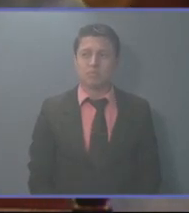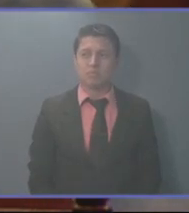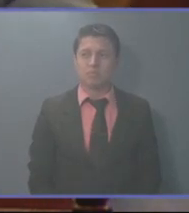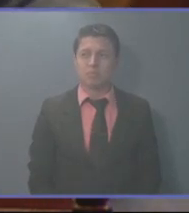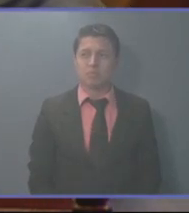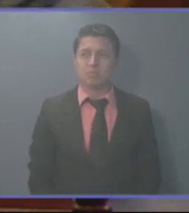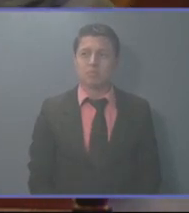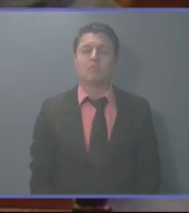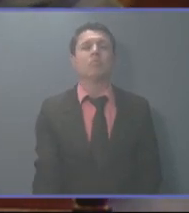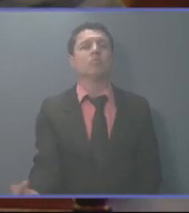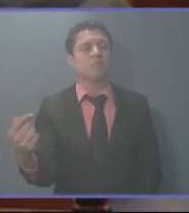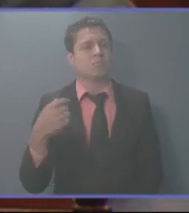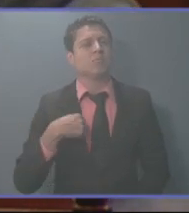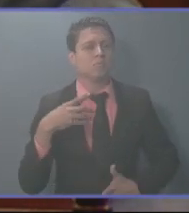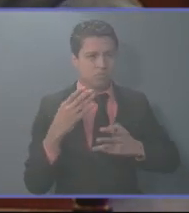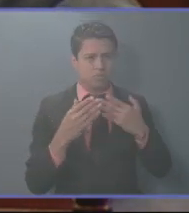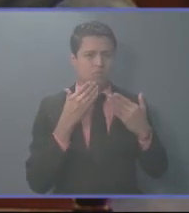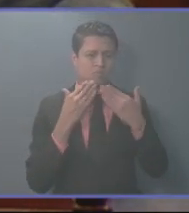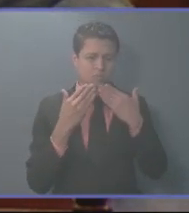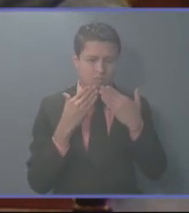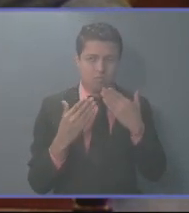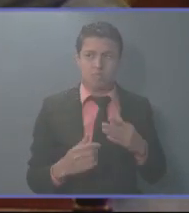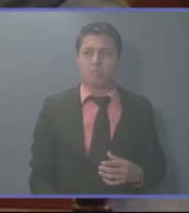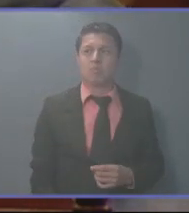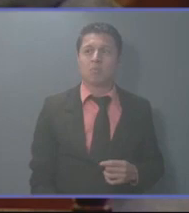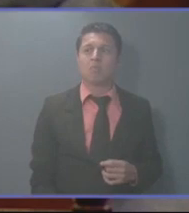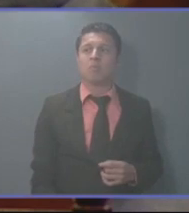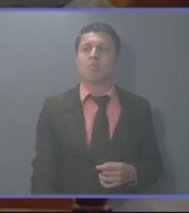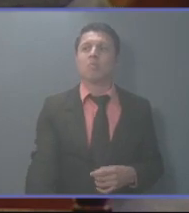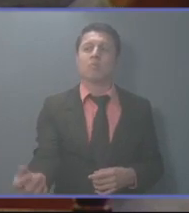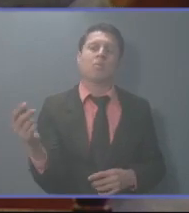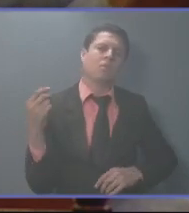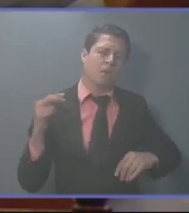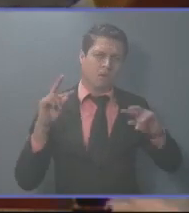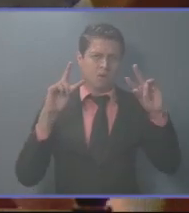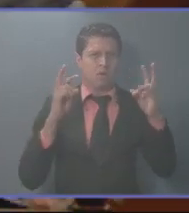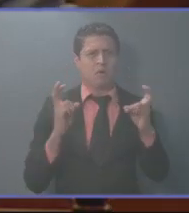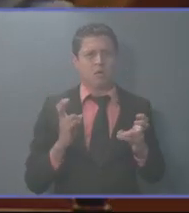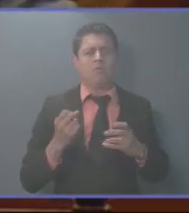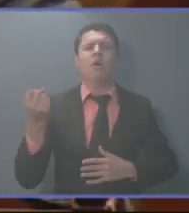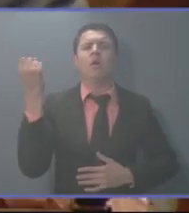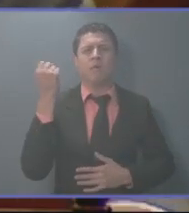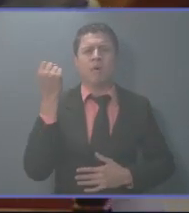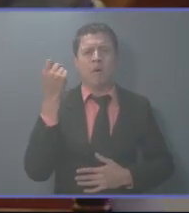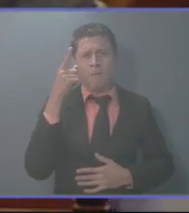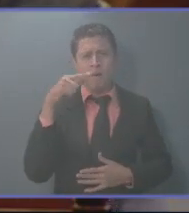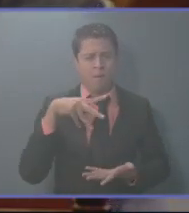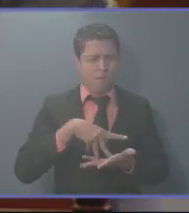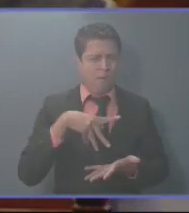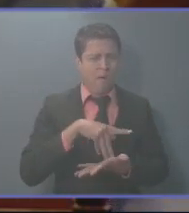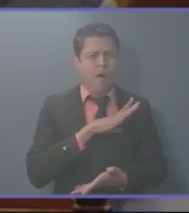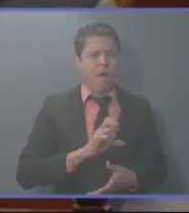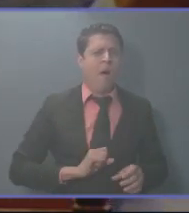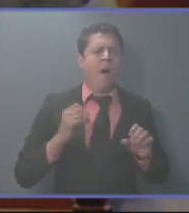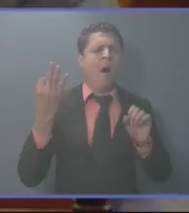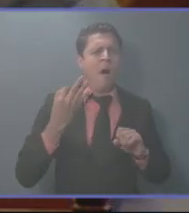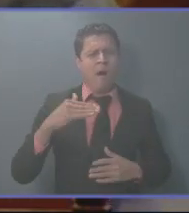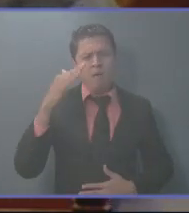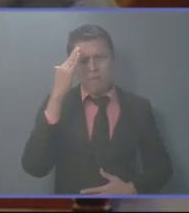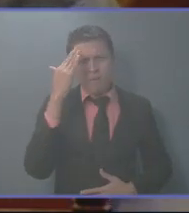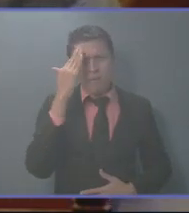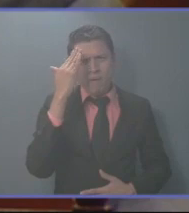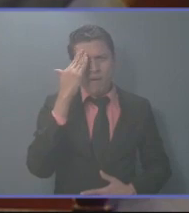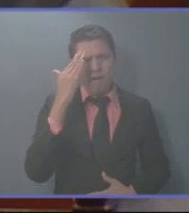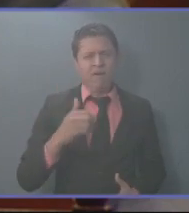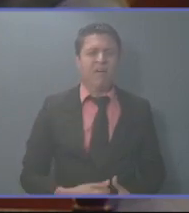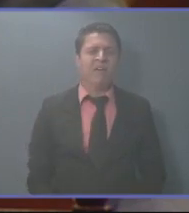Y me voy a referir a unos aspectos importantes para el pueblo salvadoreño.